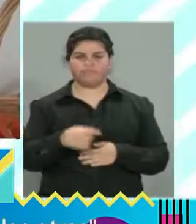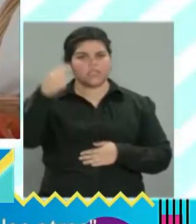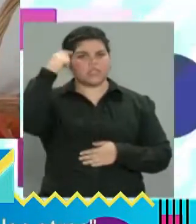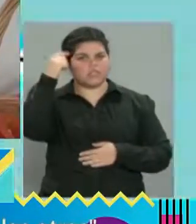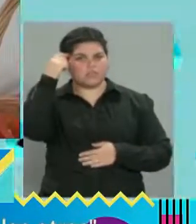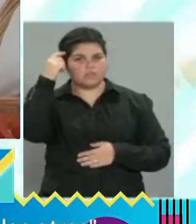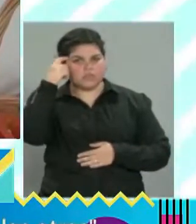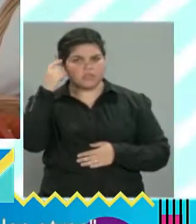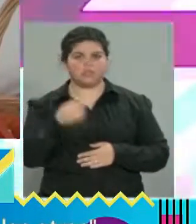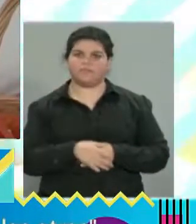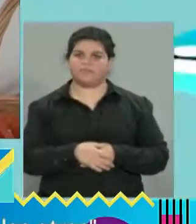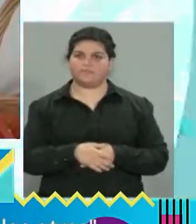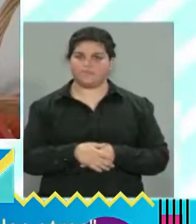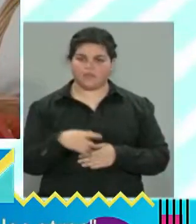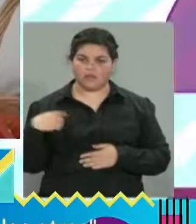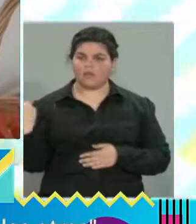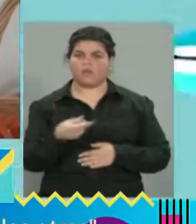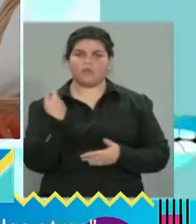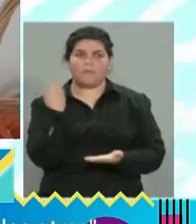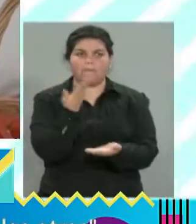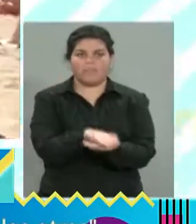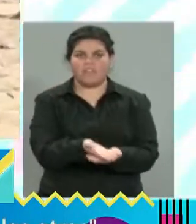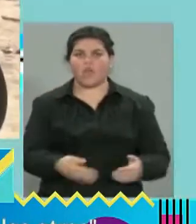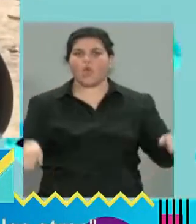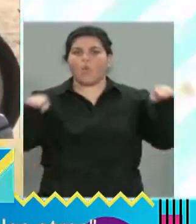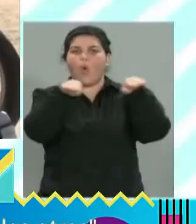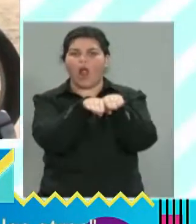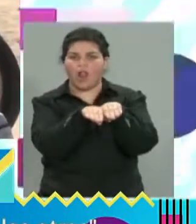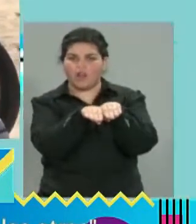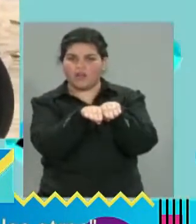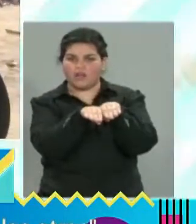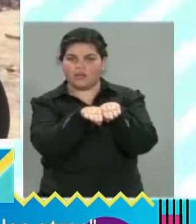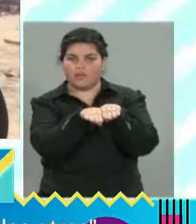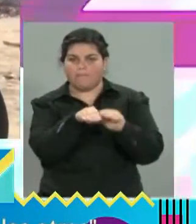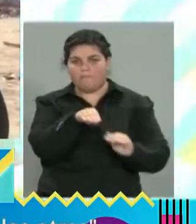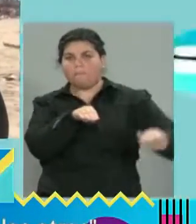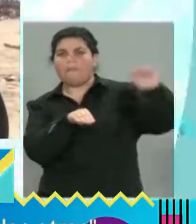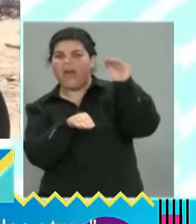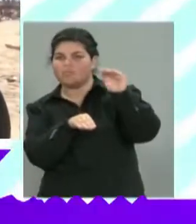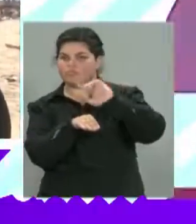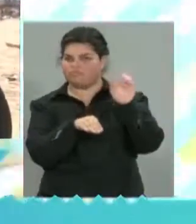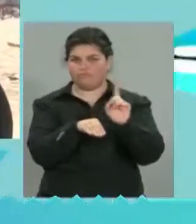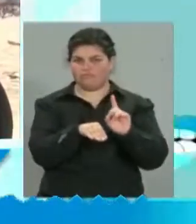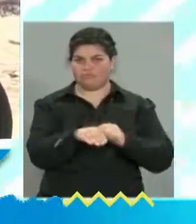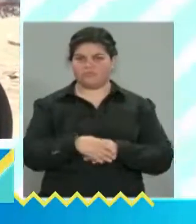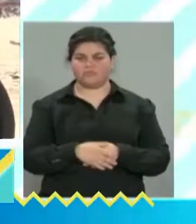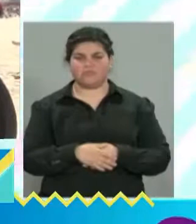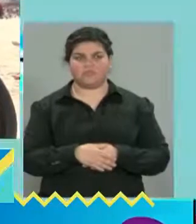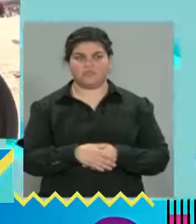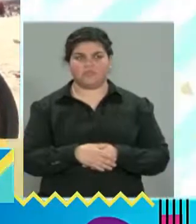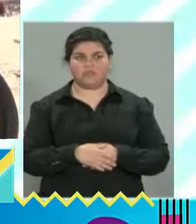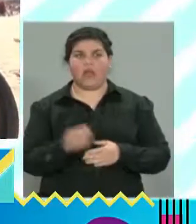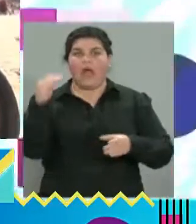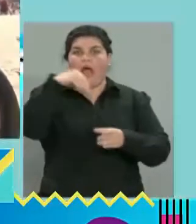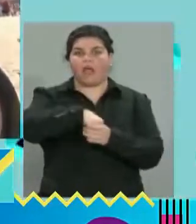lo que nosotros pedimos dentro de la diversidad es igualdad de derechos, no un destacado por eso, o sea, por pertenecer